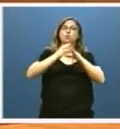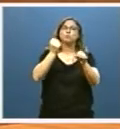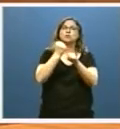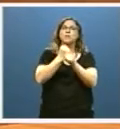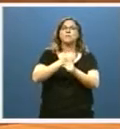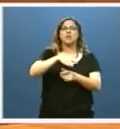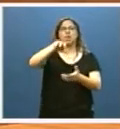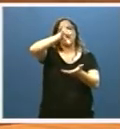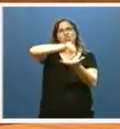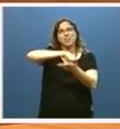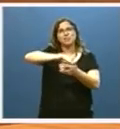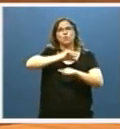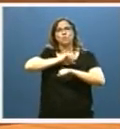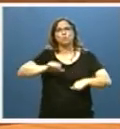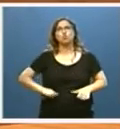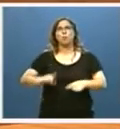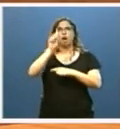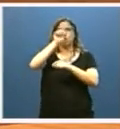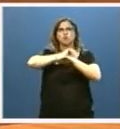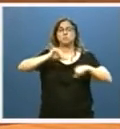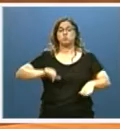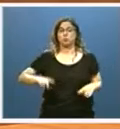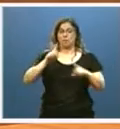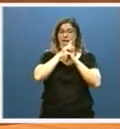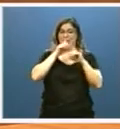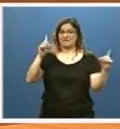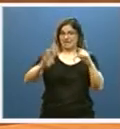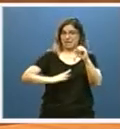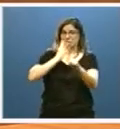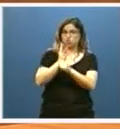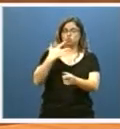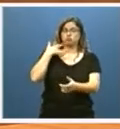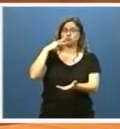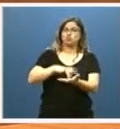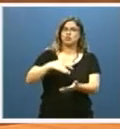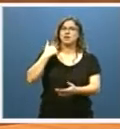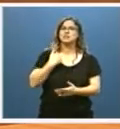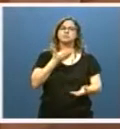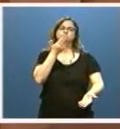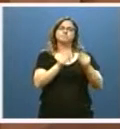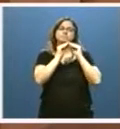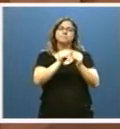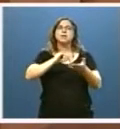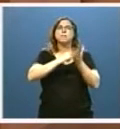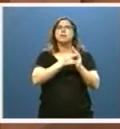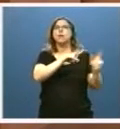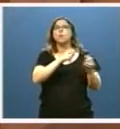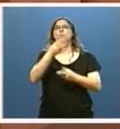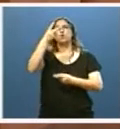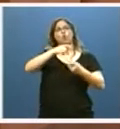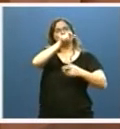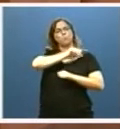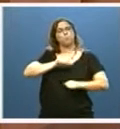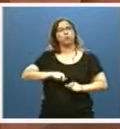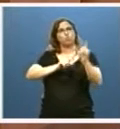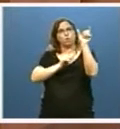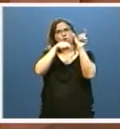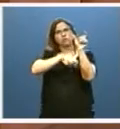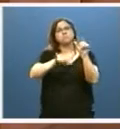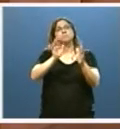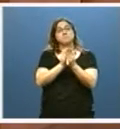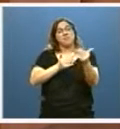centro y norte de portugal durante este primer año de legislatura hemos trabajado en la evaluación de nuevos planes con ambas regiones que próximamente serán